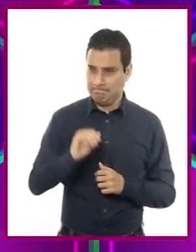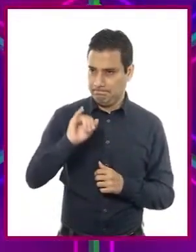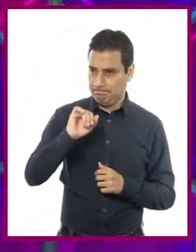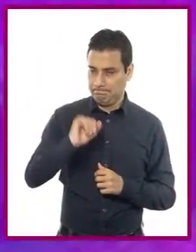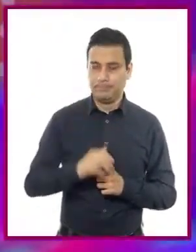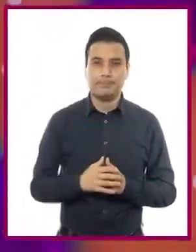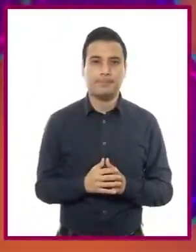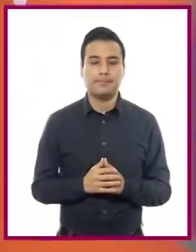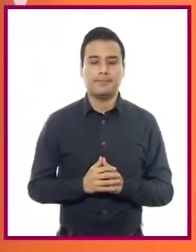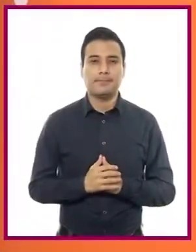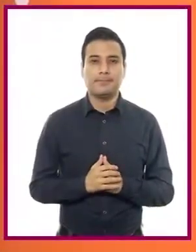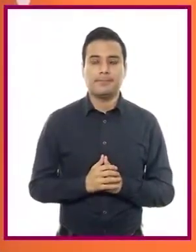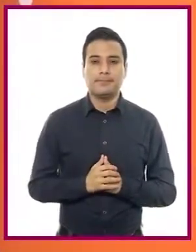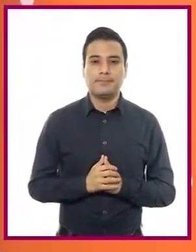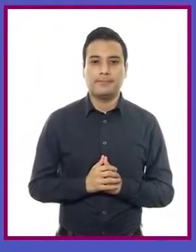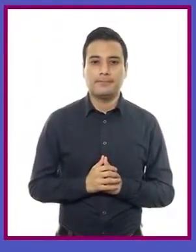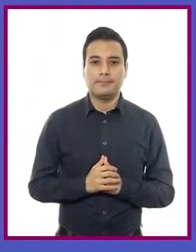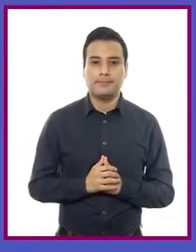supuesto.